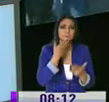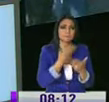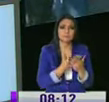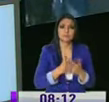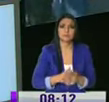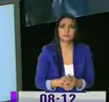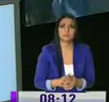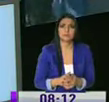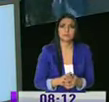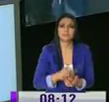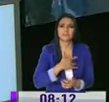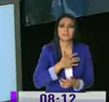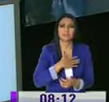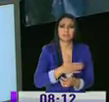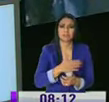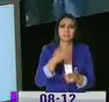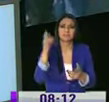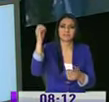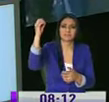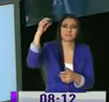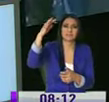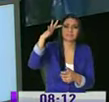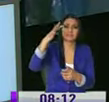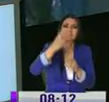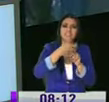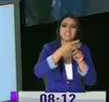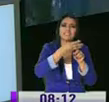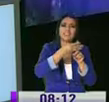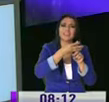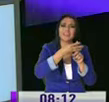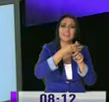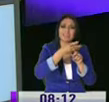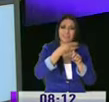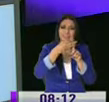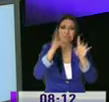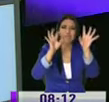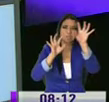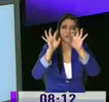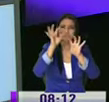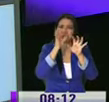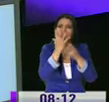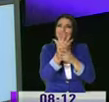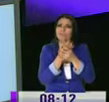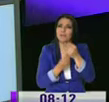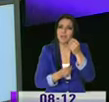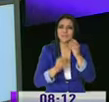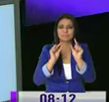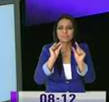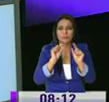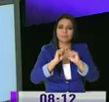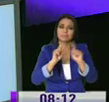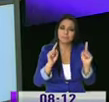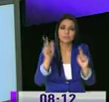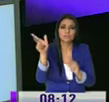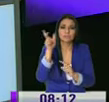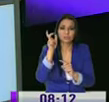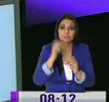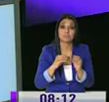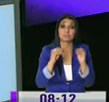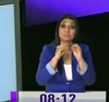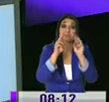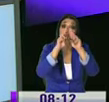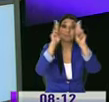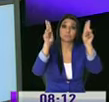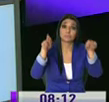reitera lamentablemente el ave vio la señal streaming estaba fallando pero era importante escuchar las posturas ahí también a fuentes esta vez